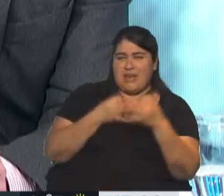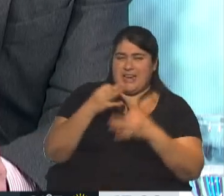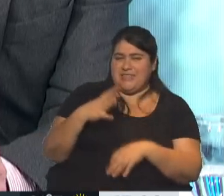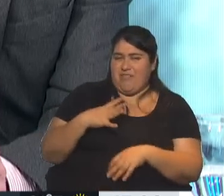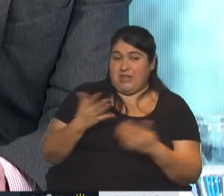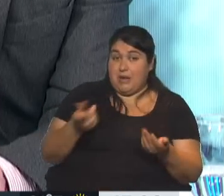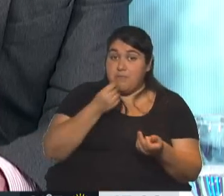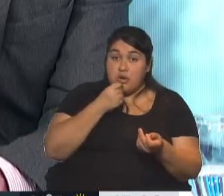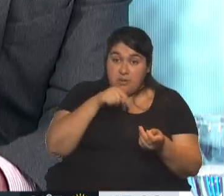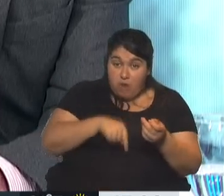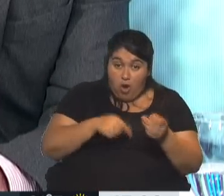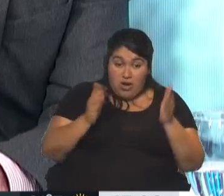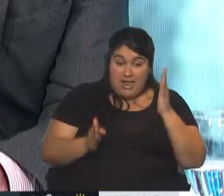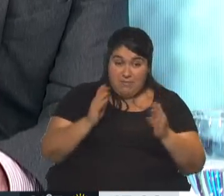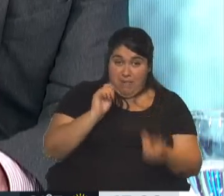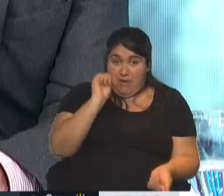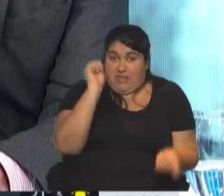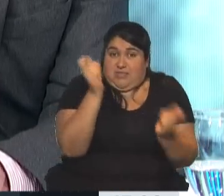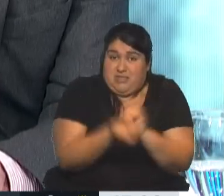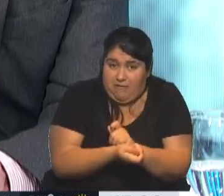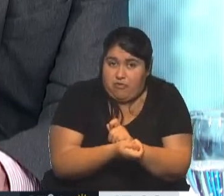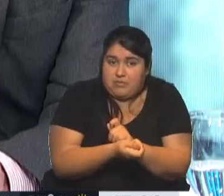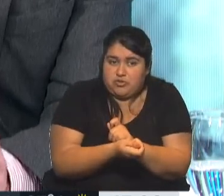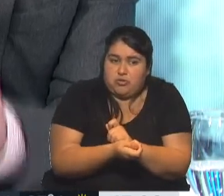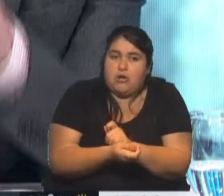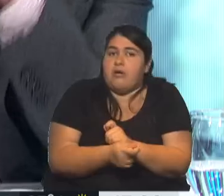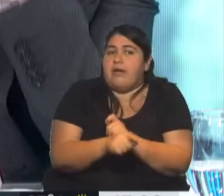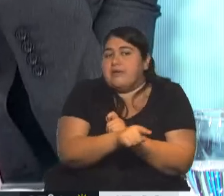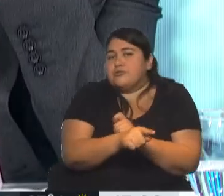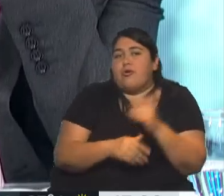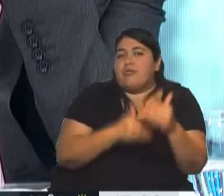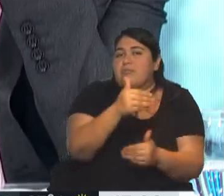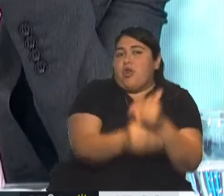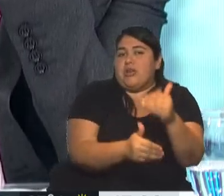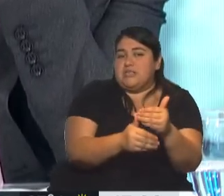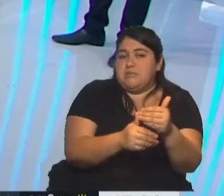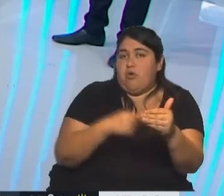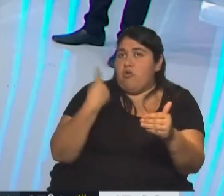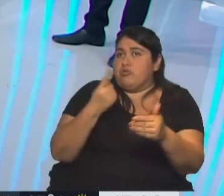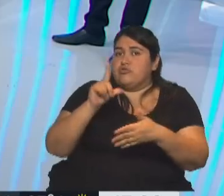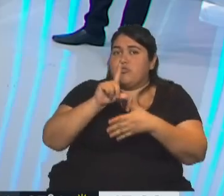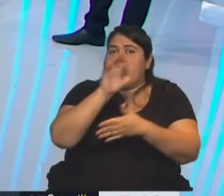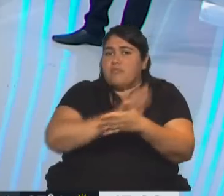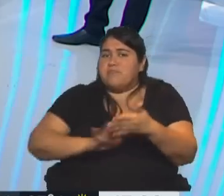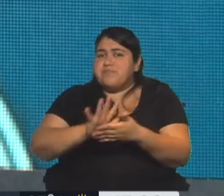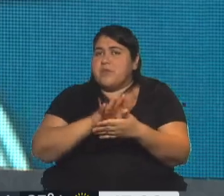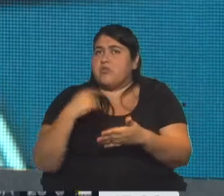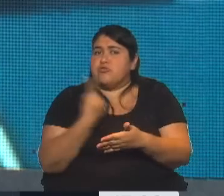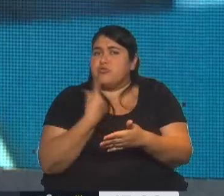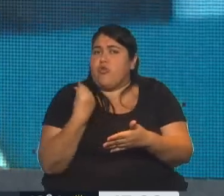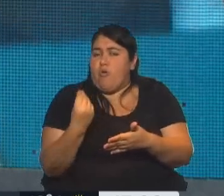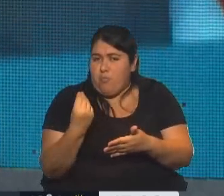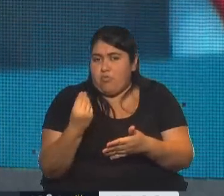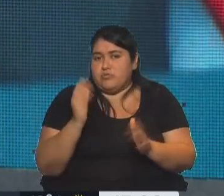Si hay una transformación, que sea, eso es para el progresismo. ¿Cómo eso puede repercutir en América Latina? Los progresismos que no llegan a tanto